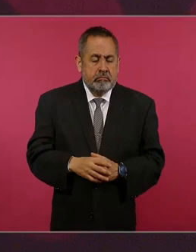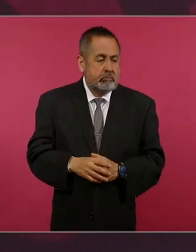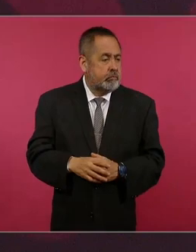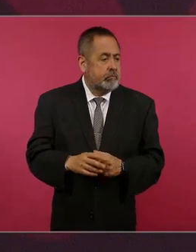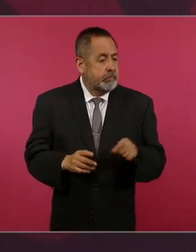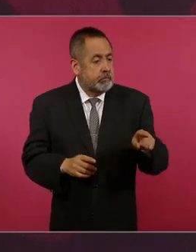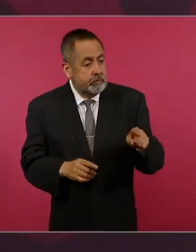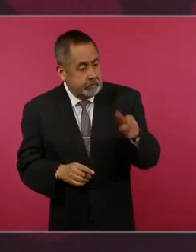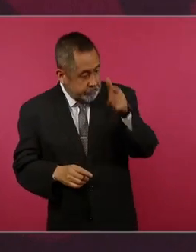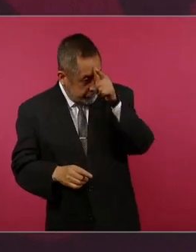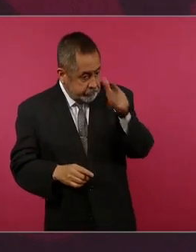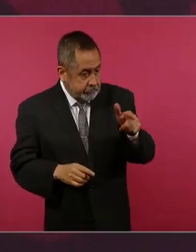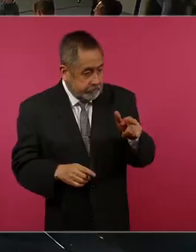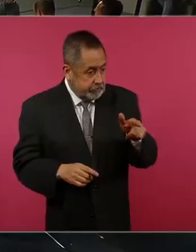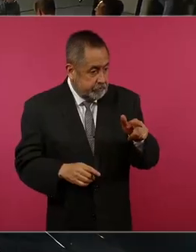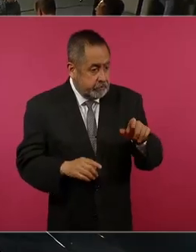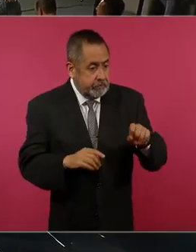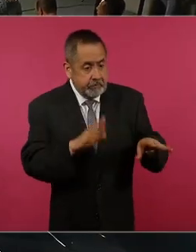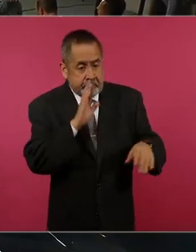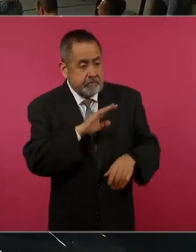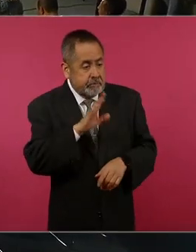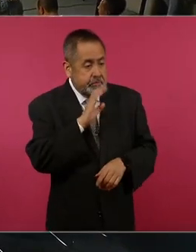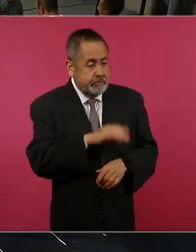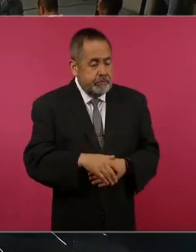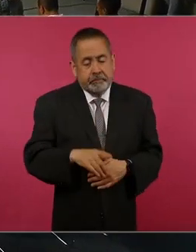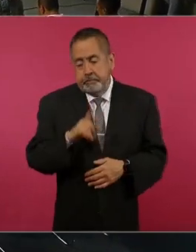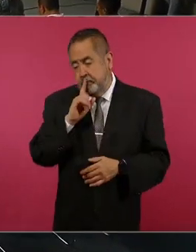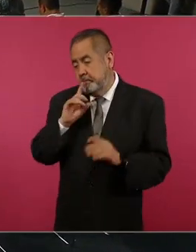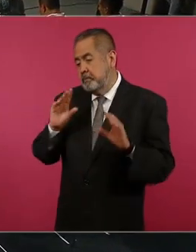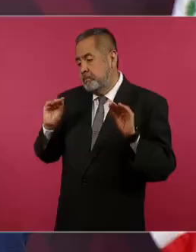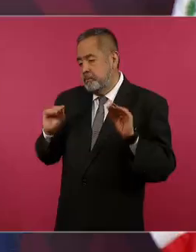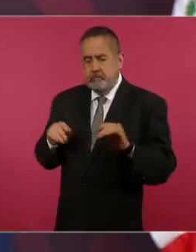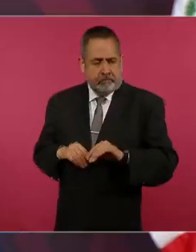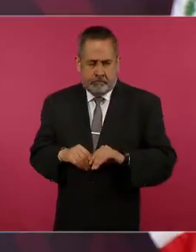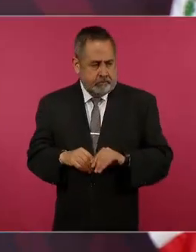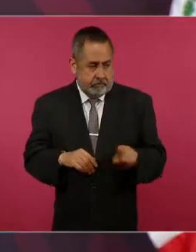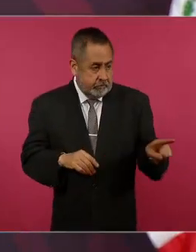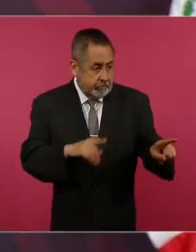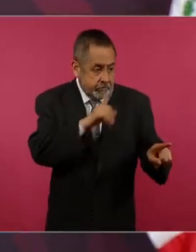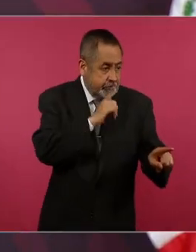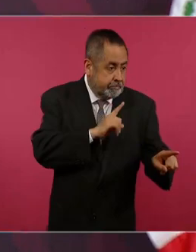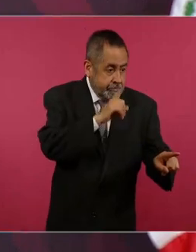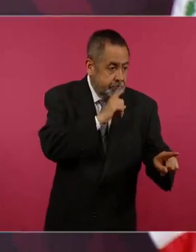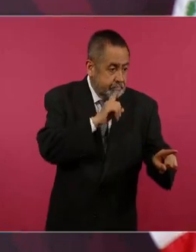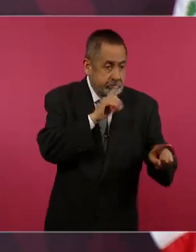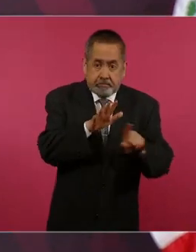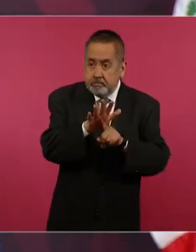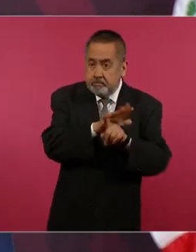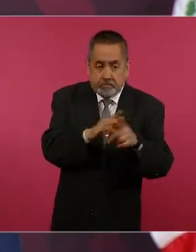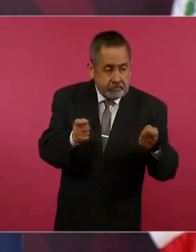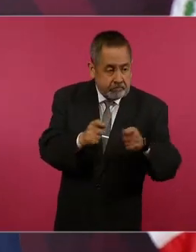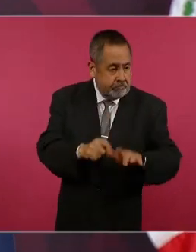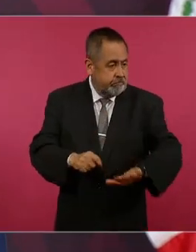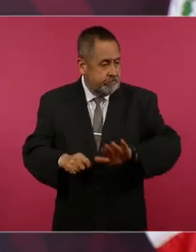que prevalezca, que impere la mentira, la manipulación.